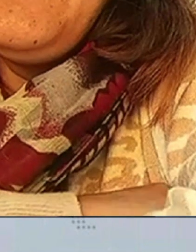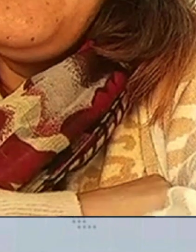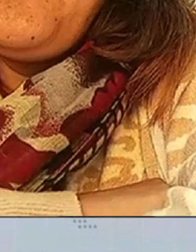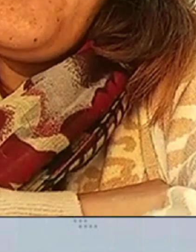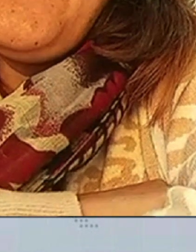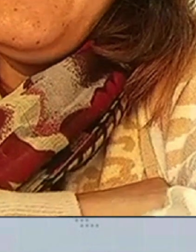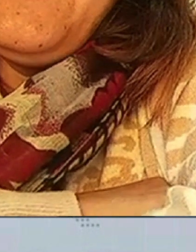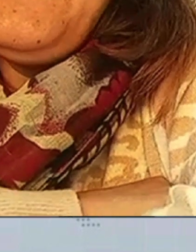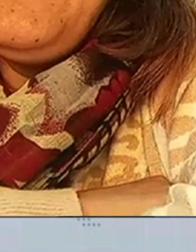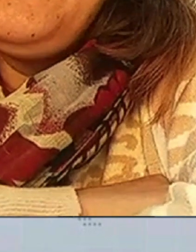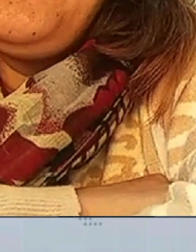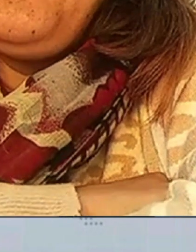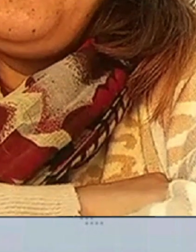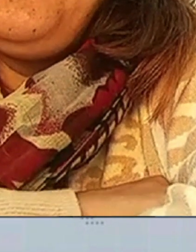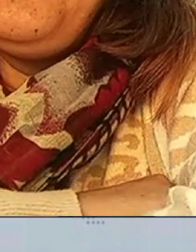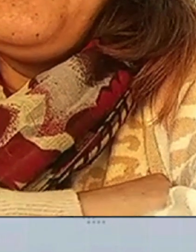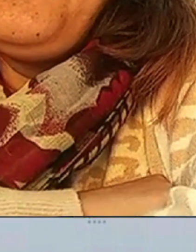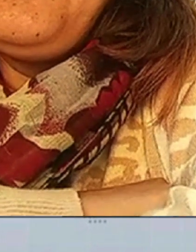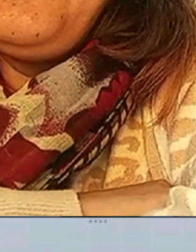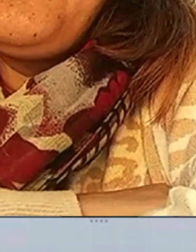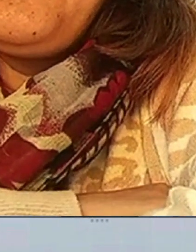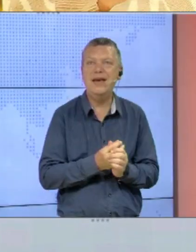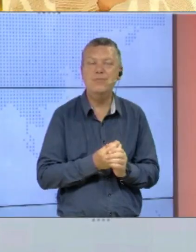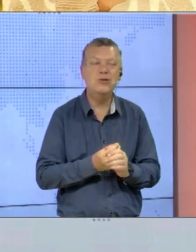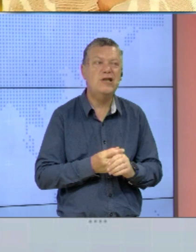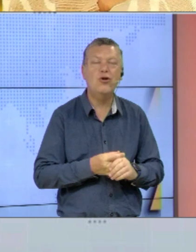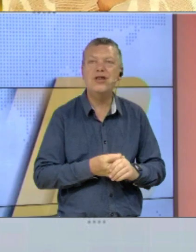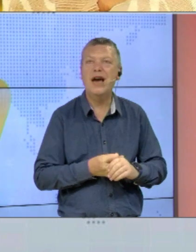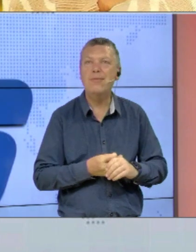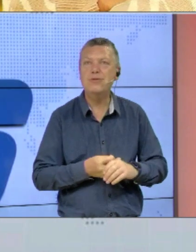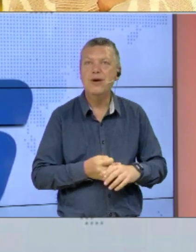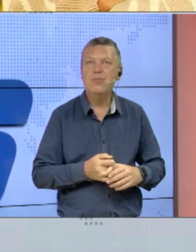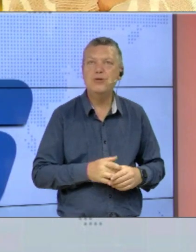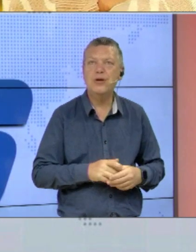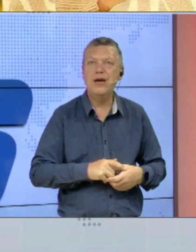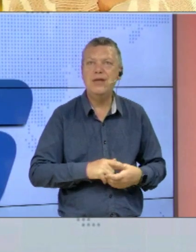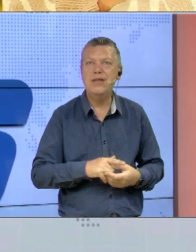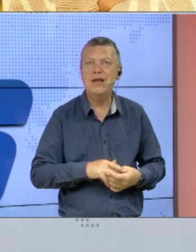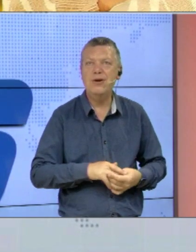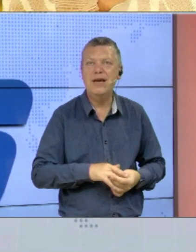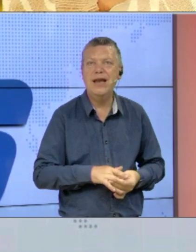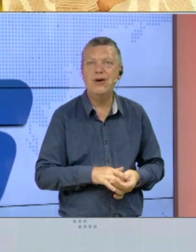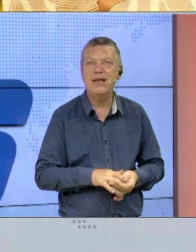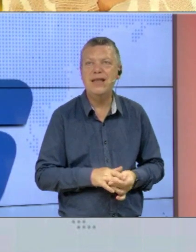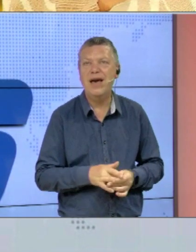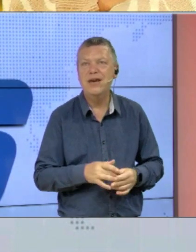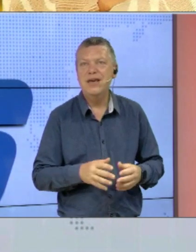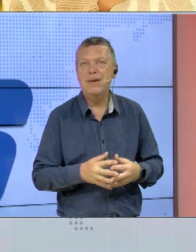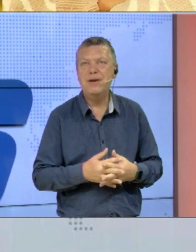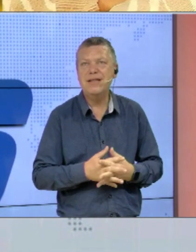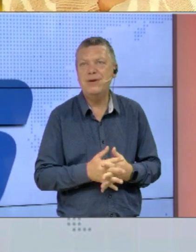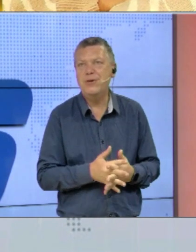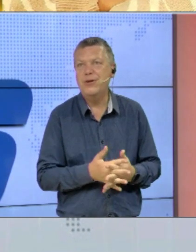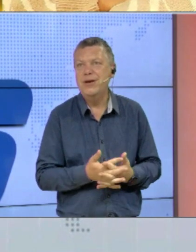Walter, hay que ir con las cámaras ahí, sí. Porque ahí hay mucha historia, mucho de lo que es la localidad, y